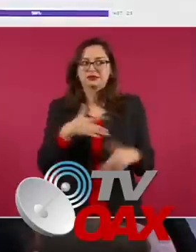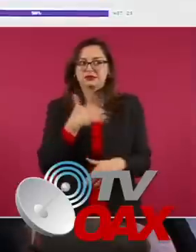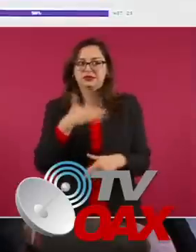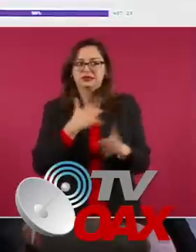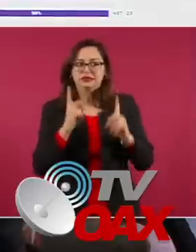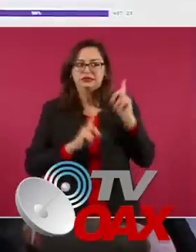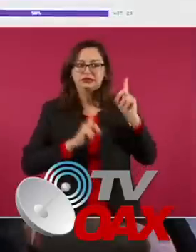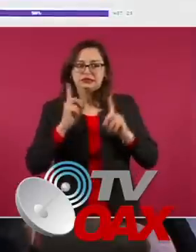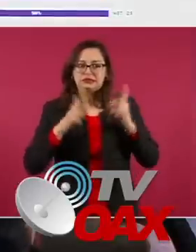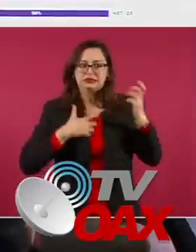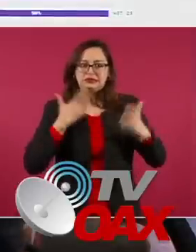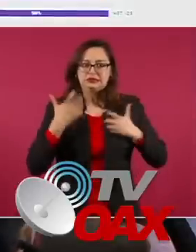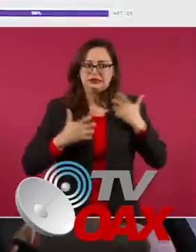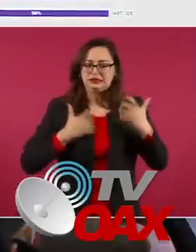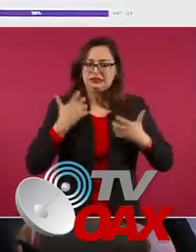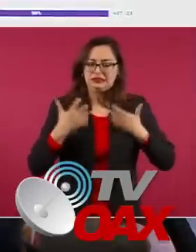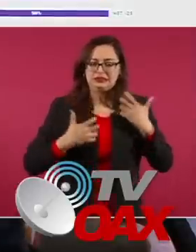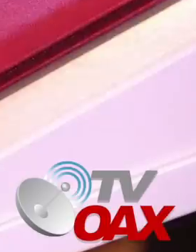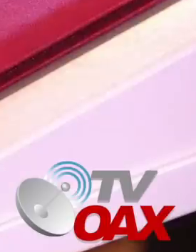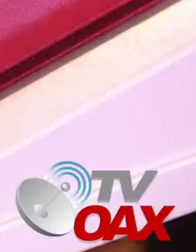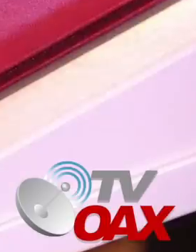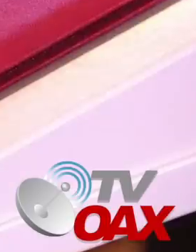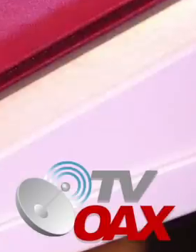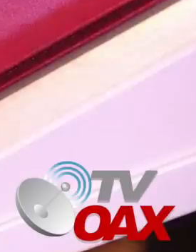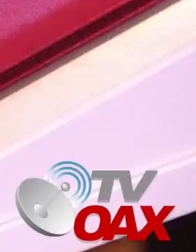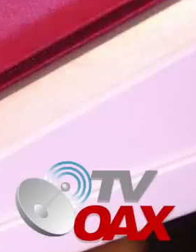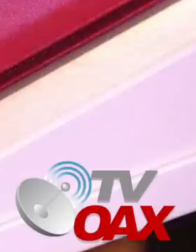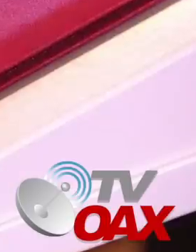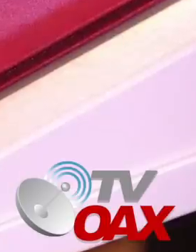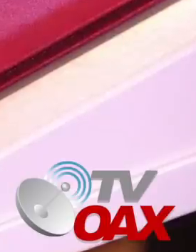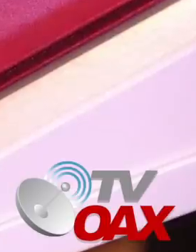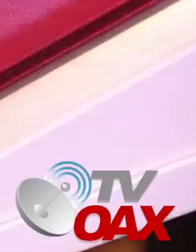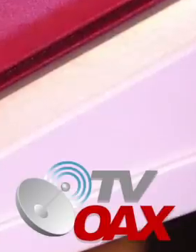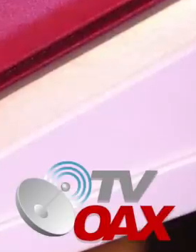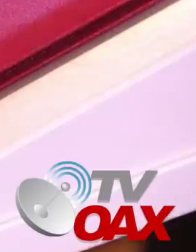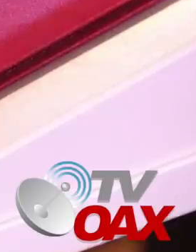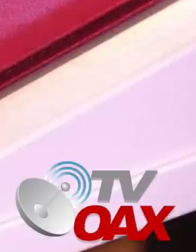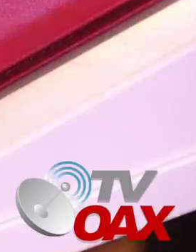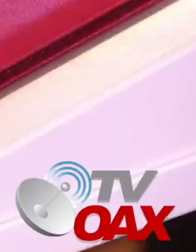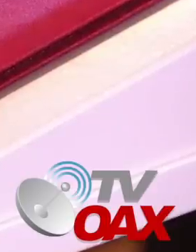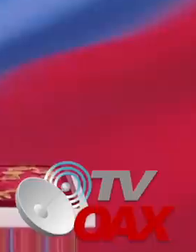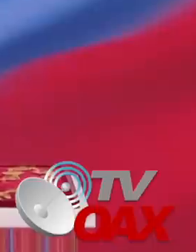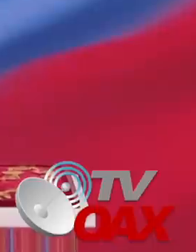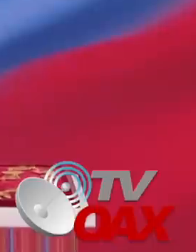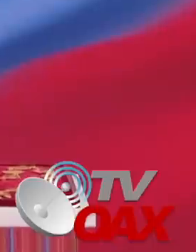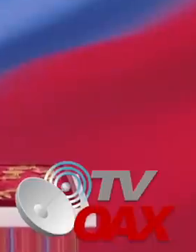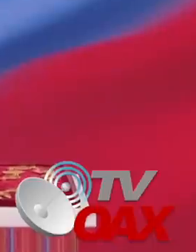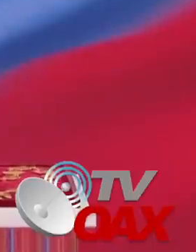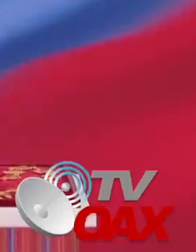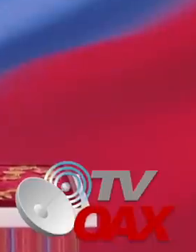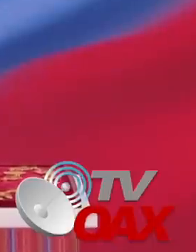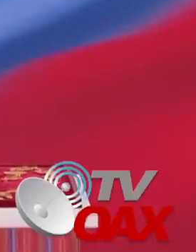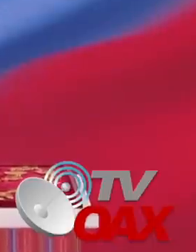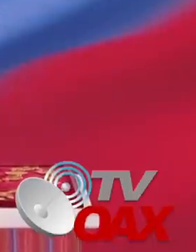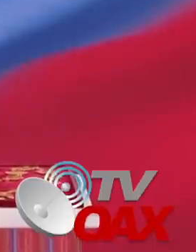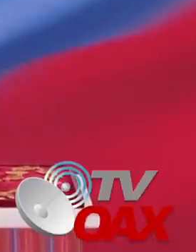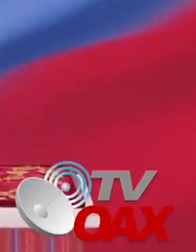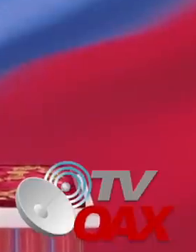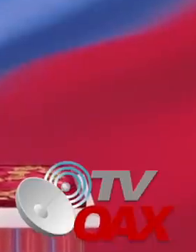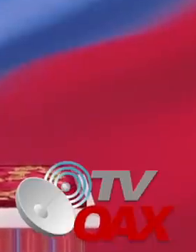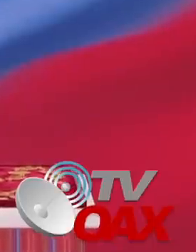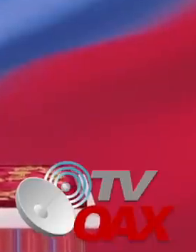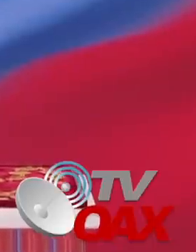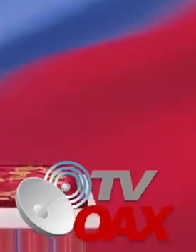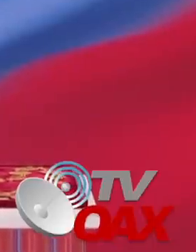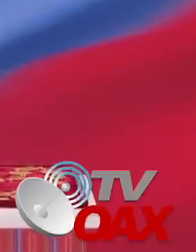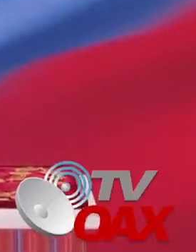y ellos tenían un contrato con Rusia de abasto de gas y